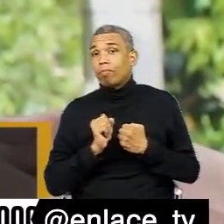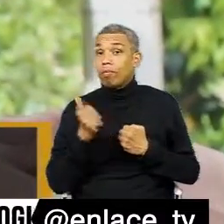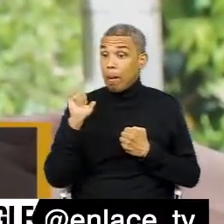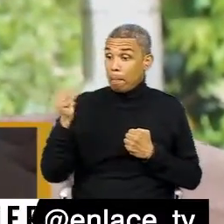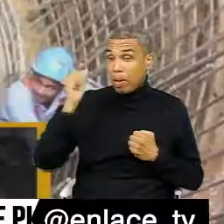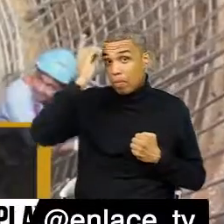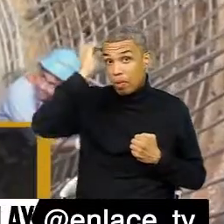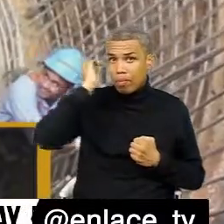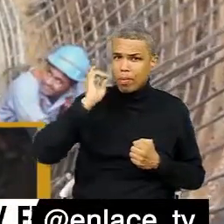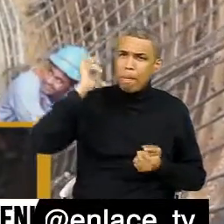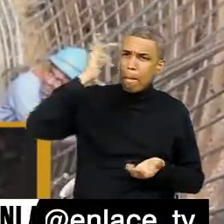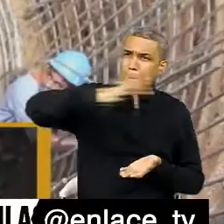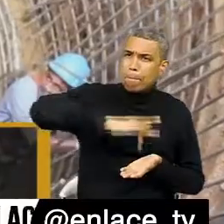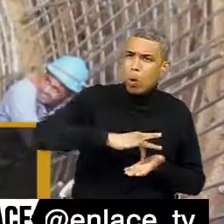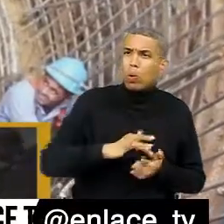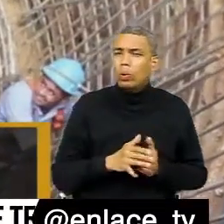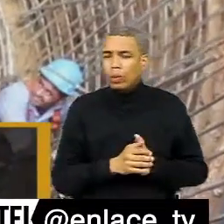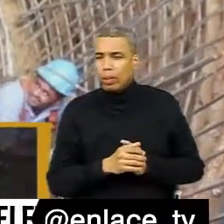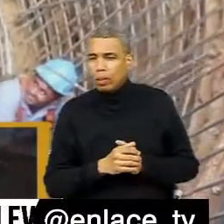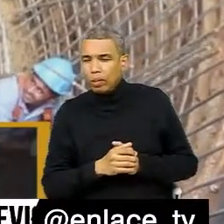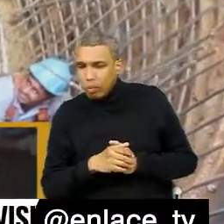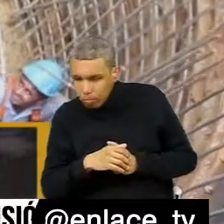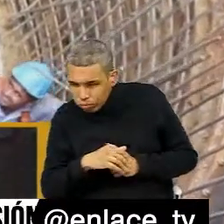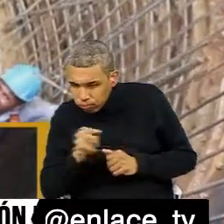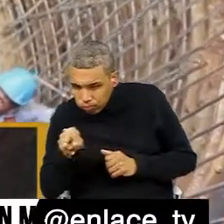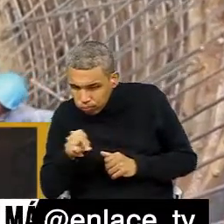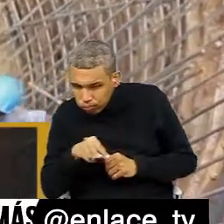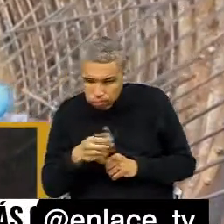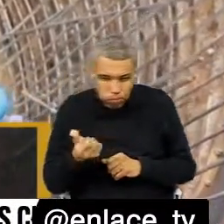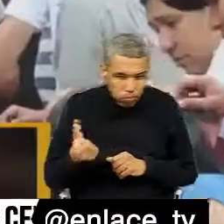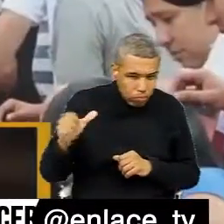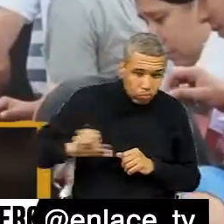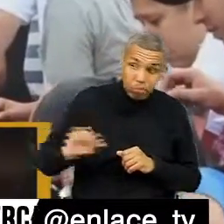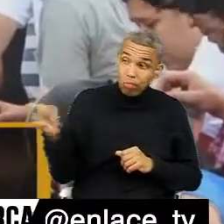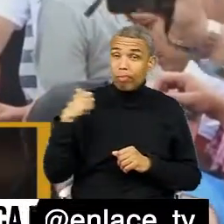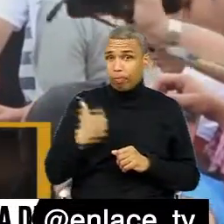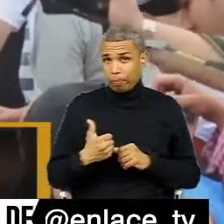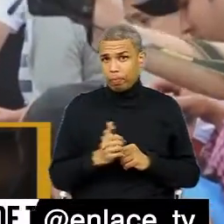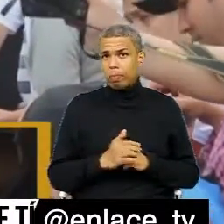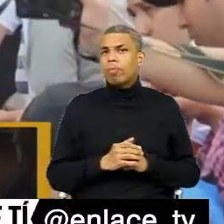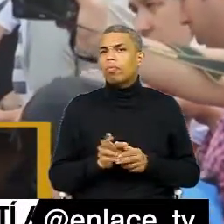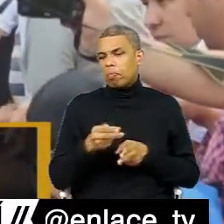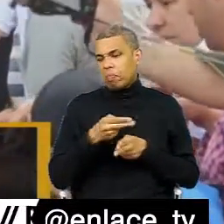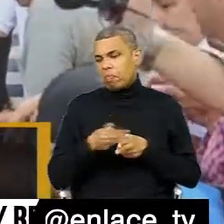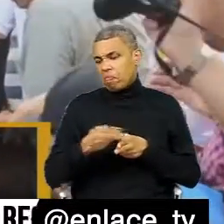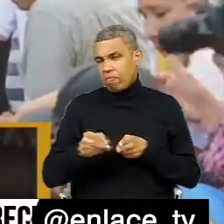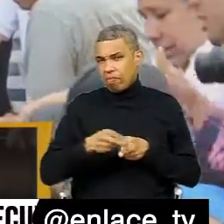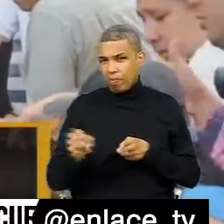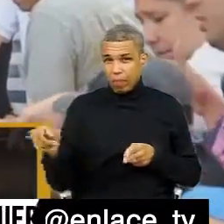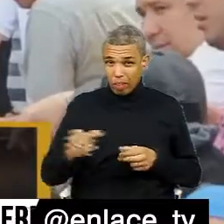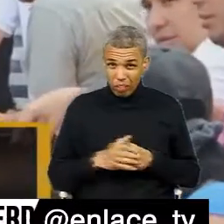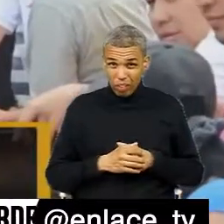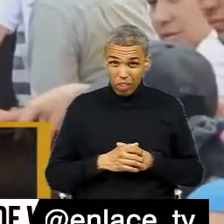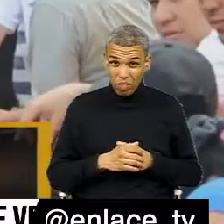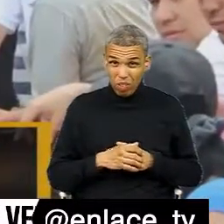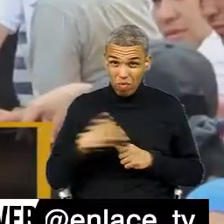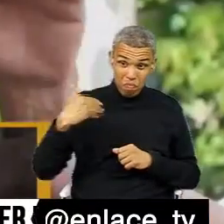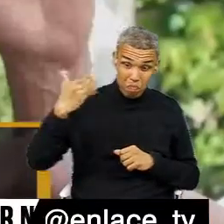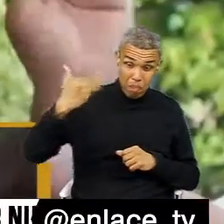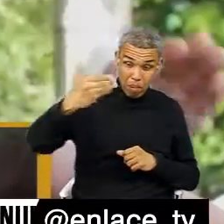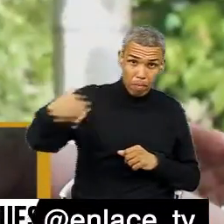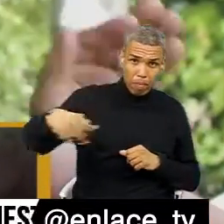venga a personarse de la obra que están haciendo. Con el tiempo quiero decirle a la comunidad que esa obra va a ser una obra de gran utilidad para toda el sector de Barrio Las